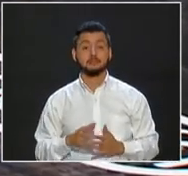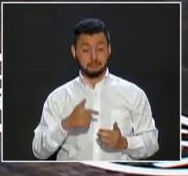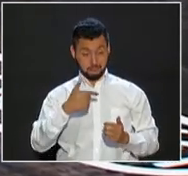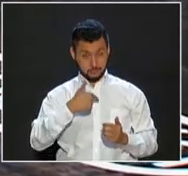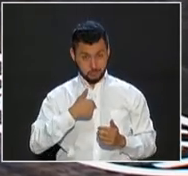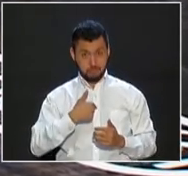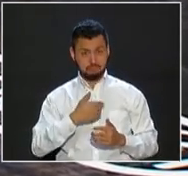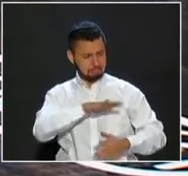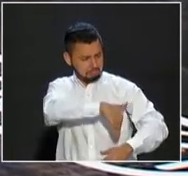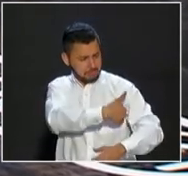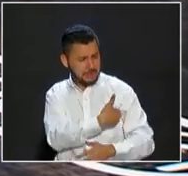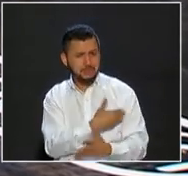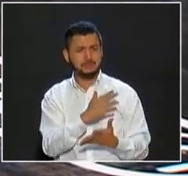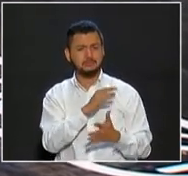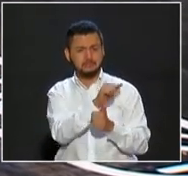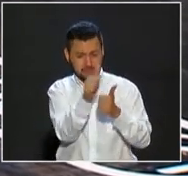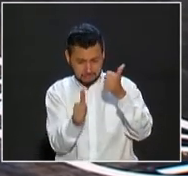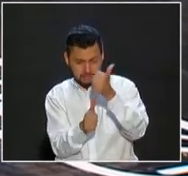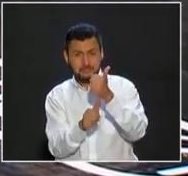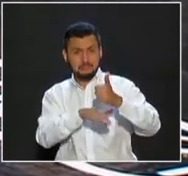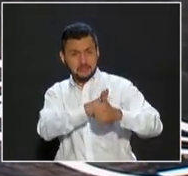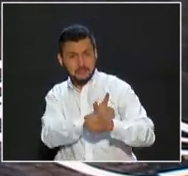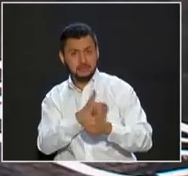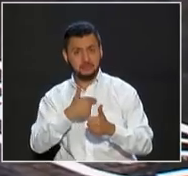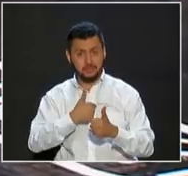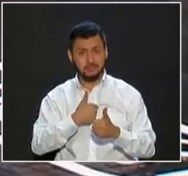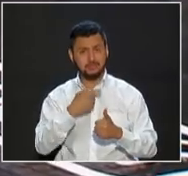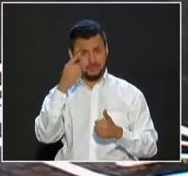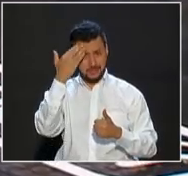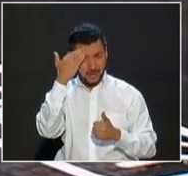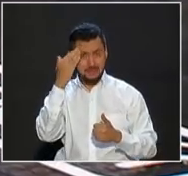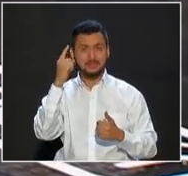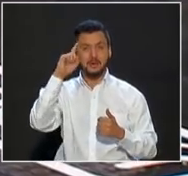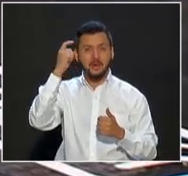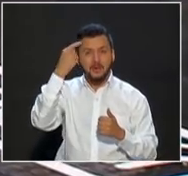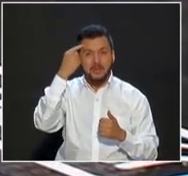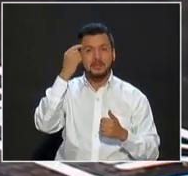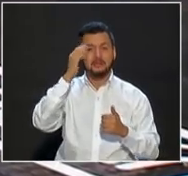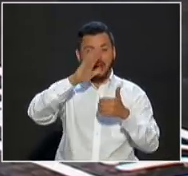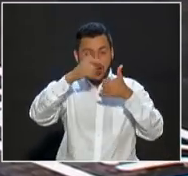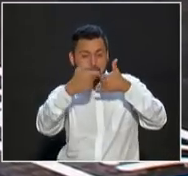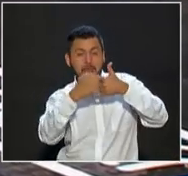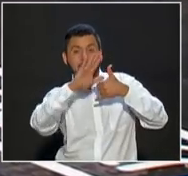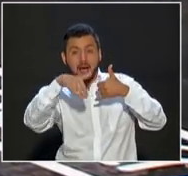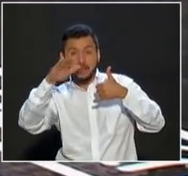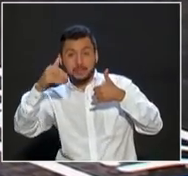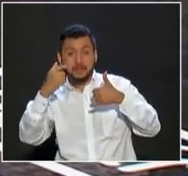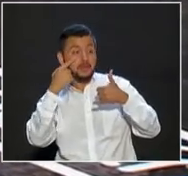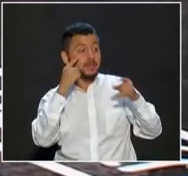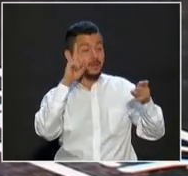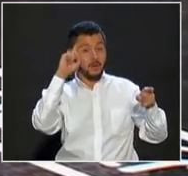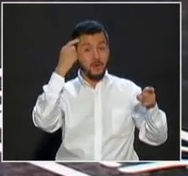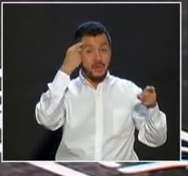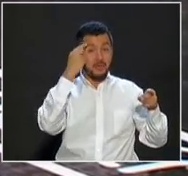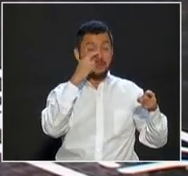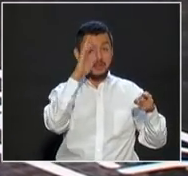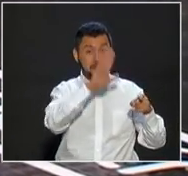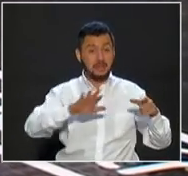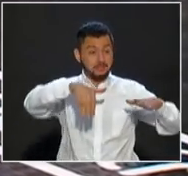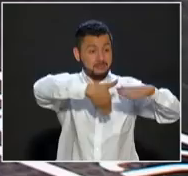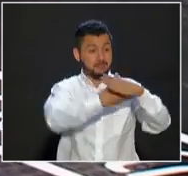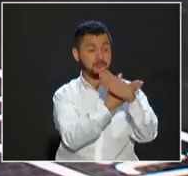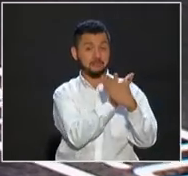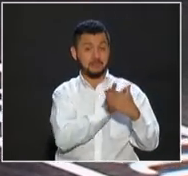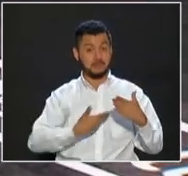que es trabajar de la mano entre el gobierno departamental y el gobierno nacional y por eso es ahora el túnel del torio nosotros nos comprometemos a